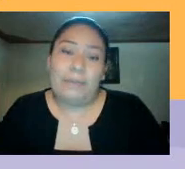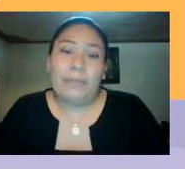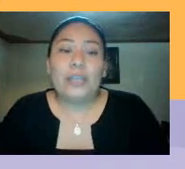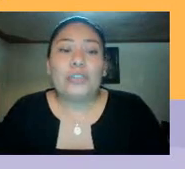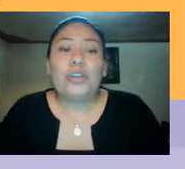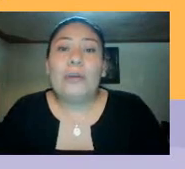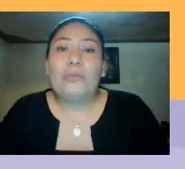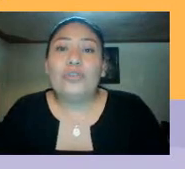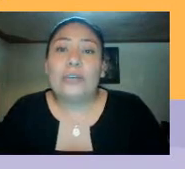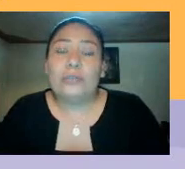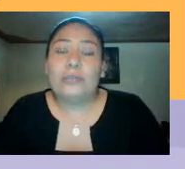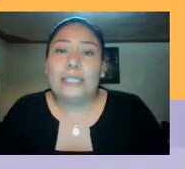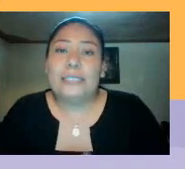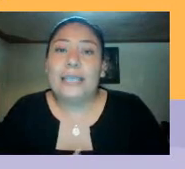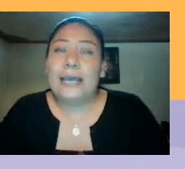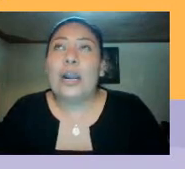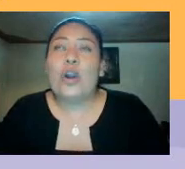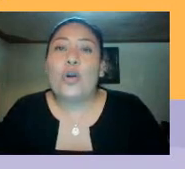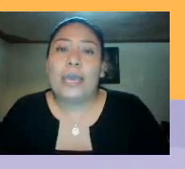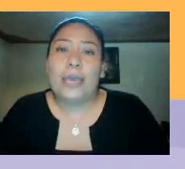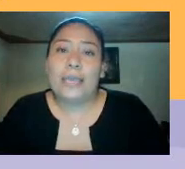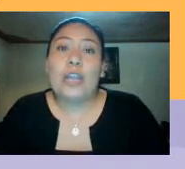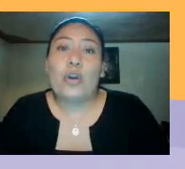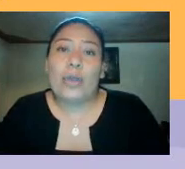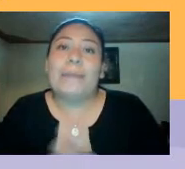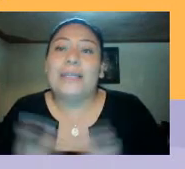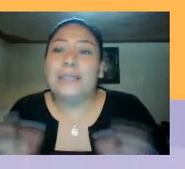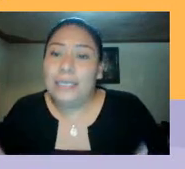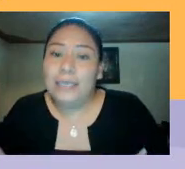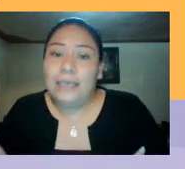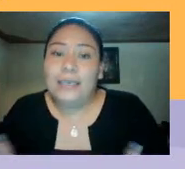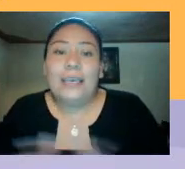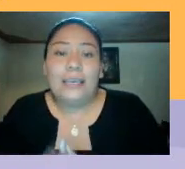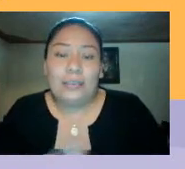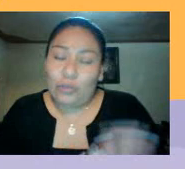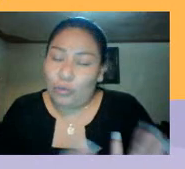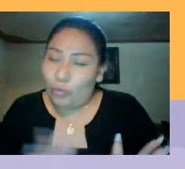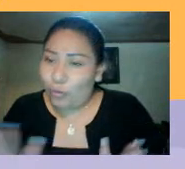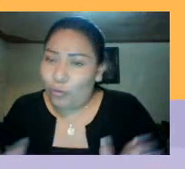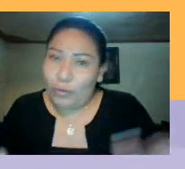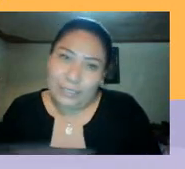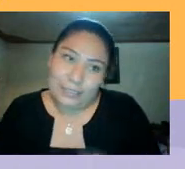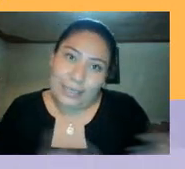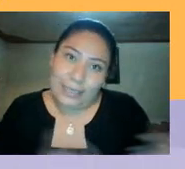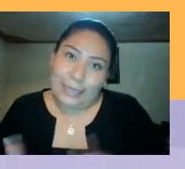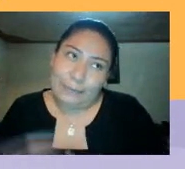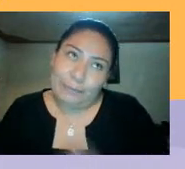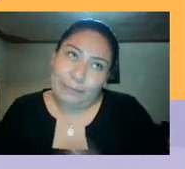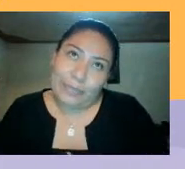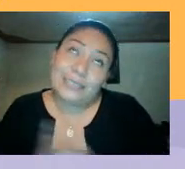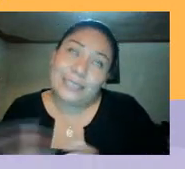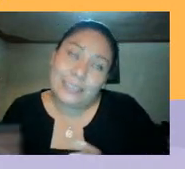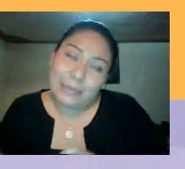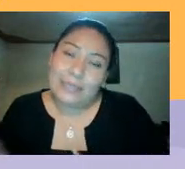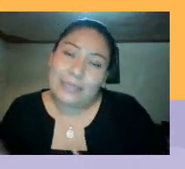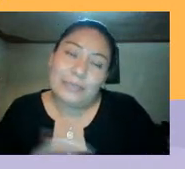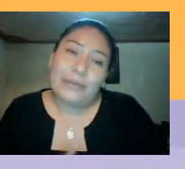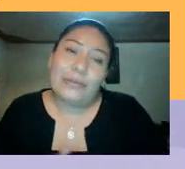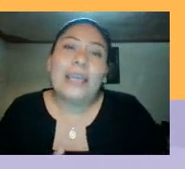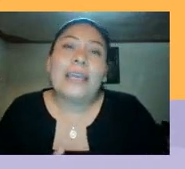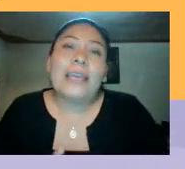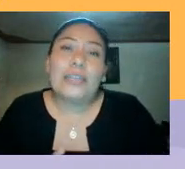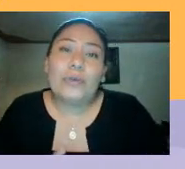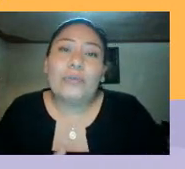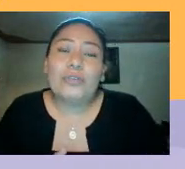muy rápida. Solo vamos a contestar lo que es lo que aprendí en todo estas